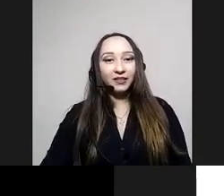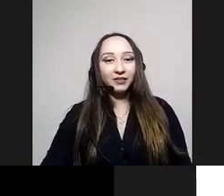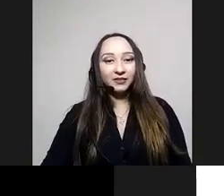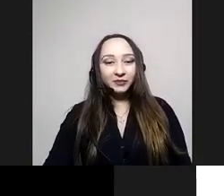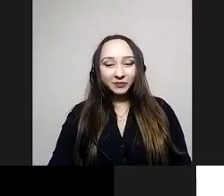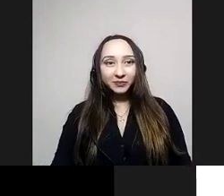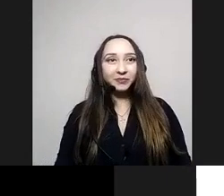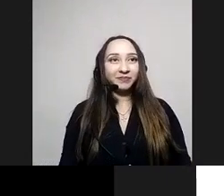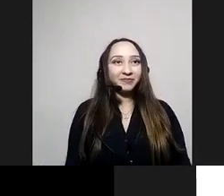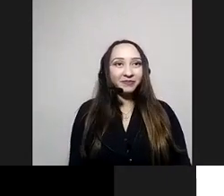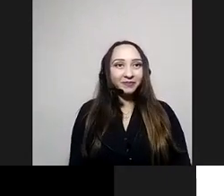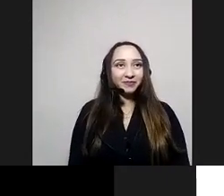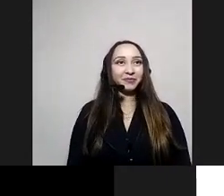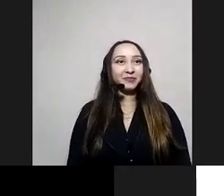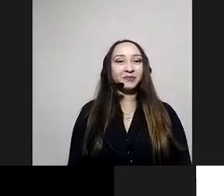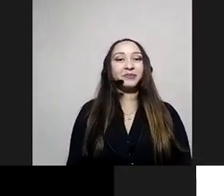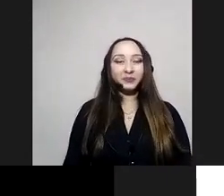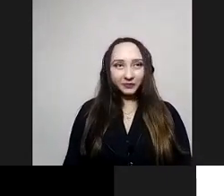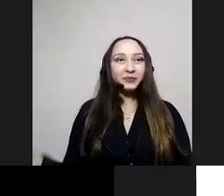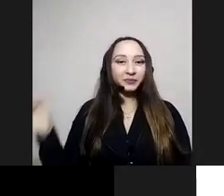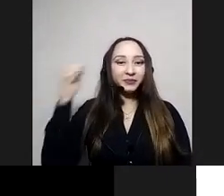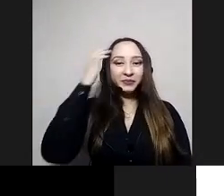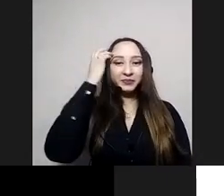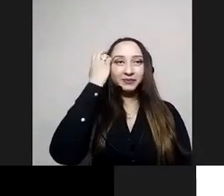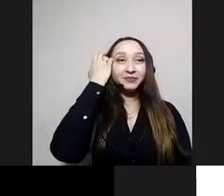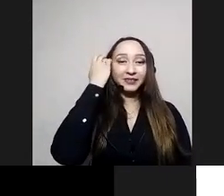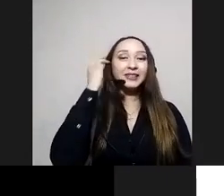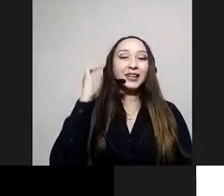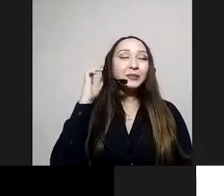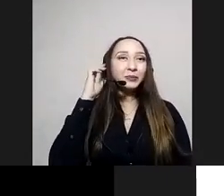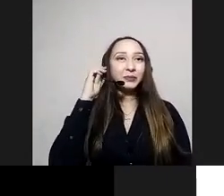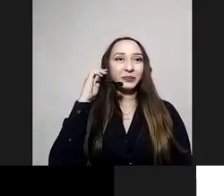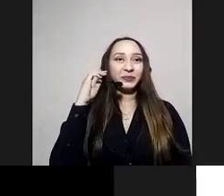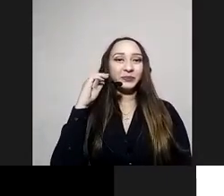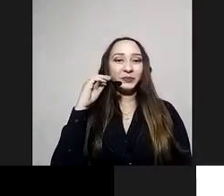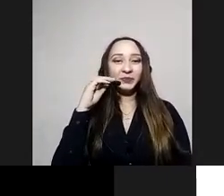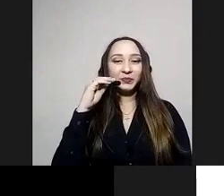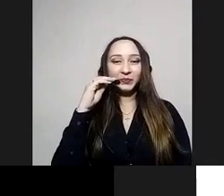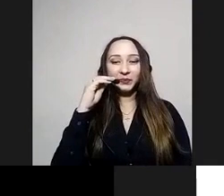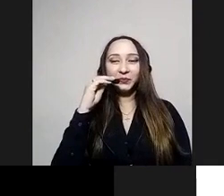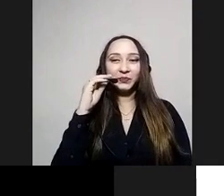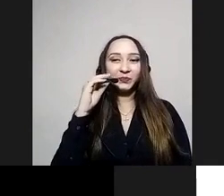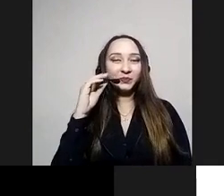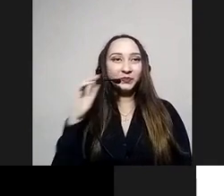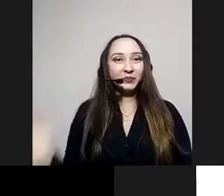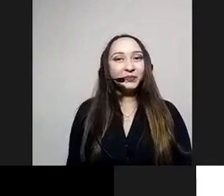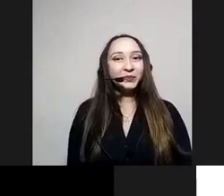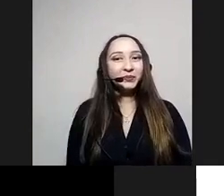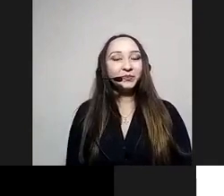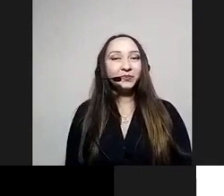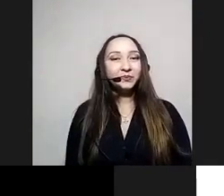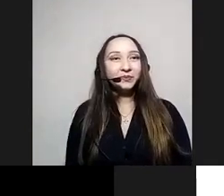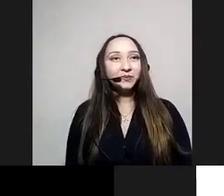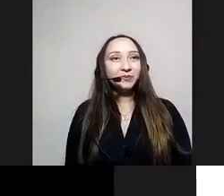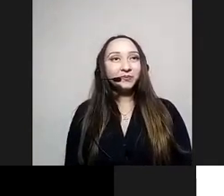Hola, Kareli. Sí, aquí ya están llegando las preguntas. ¿Sí me escuchas bien? Ok. Excelente presentación.